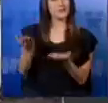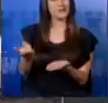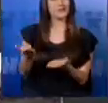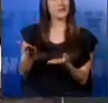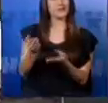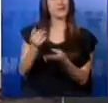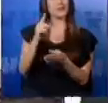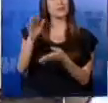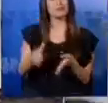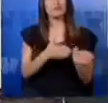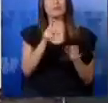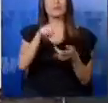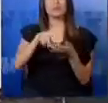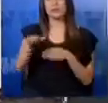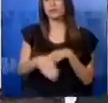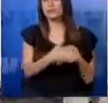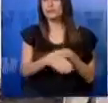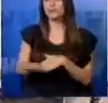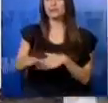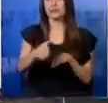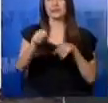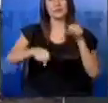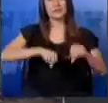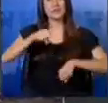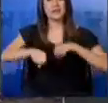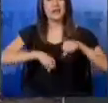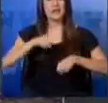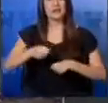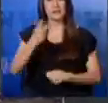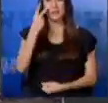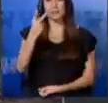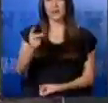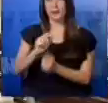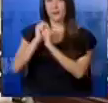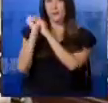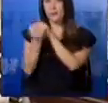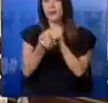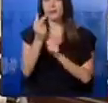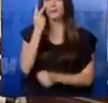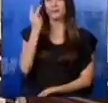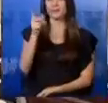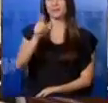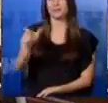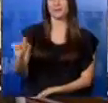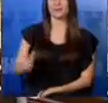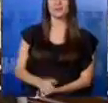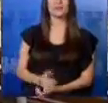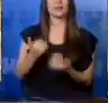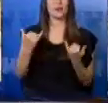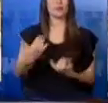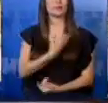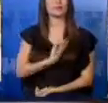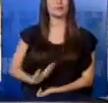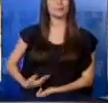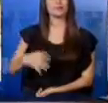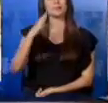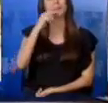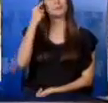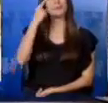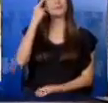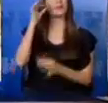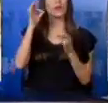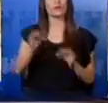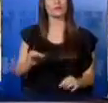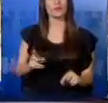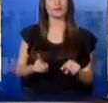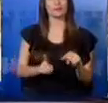estos patinadores, es viendo a nuestros ciclistas, es viendo a estos beisbolistas. En estos momentos el presidente de la República cumple con la entrega